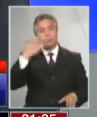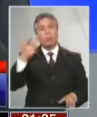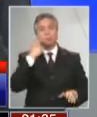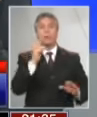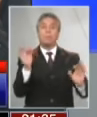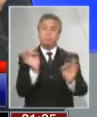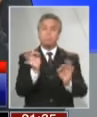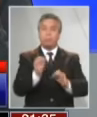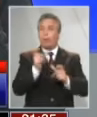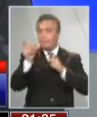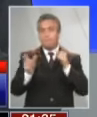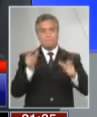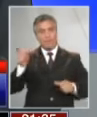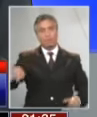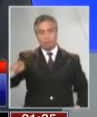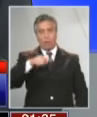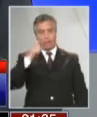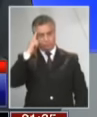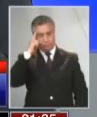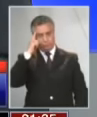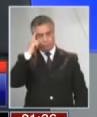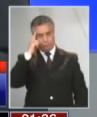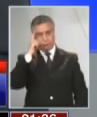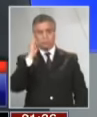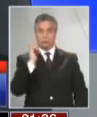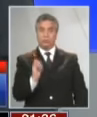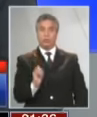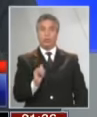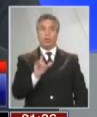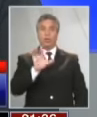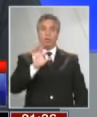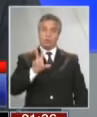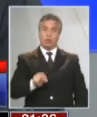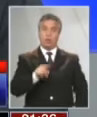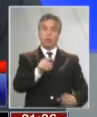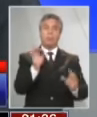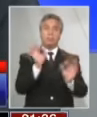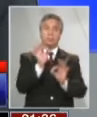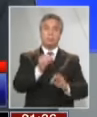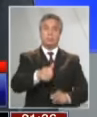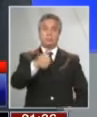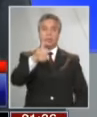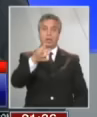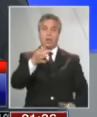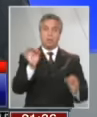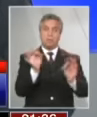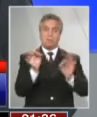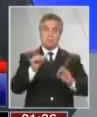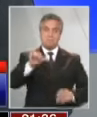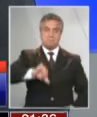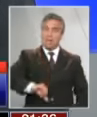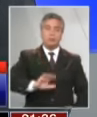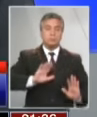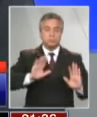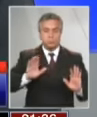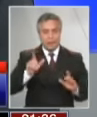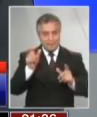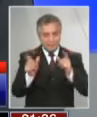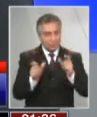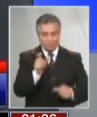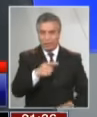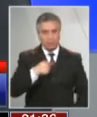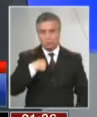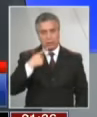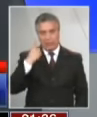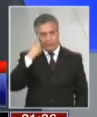es la gente la llamada a decidir si en el futuro le parece pertinente o no las explicaciones del senador Pizarro, y yo en eso no creo